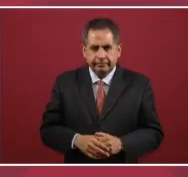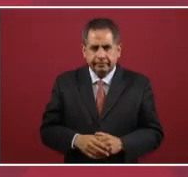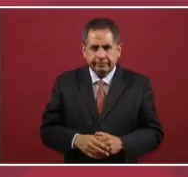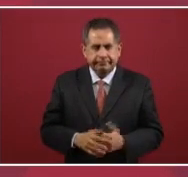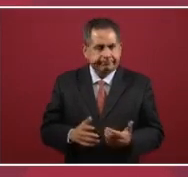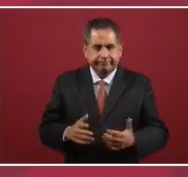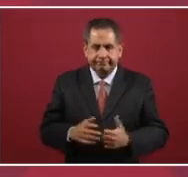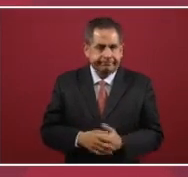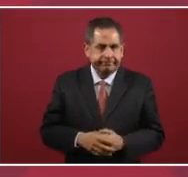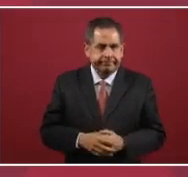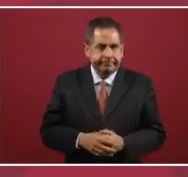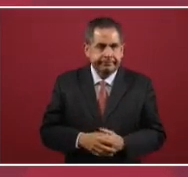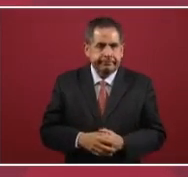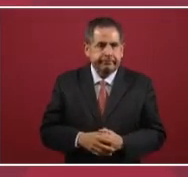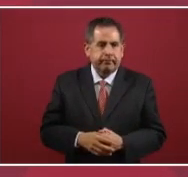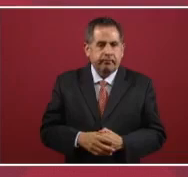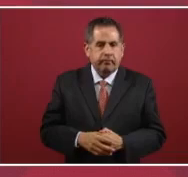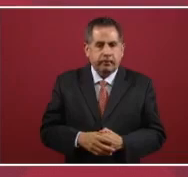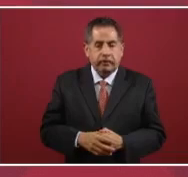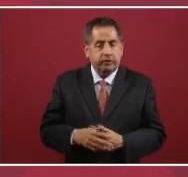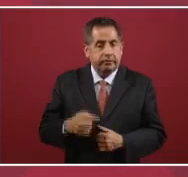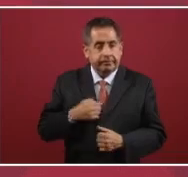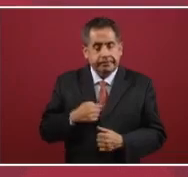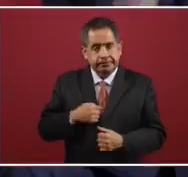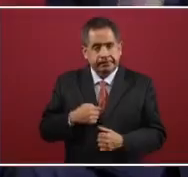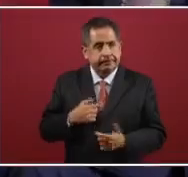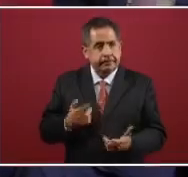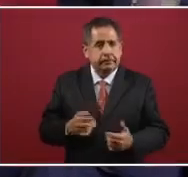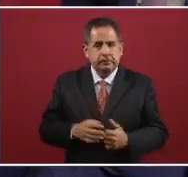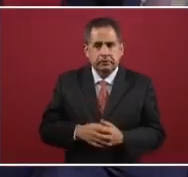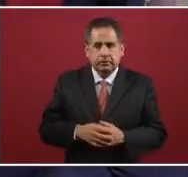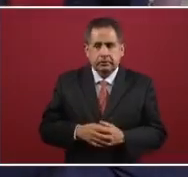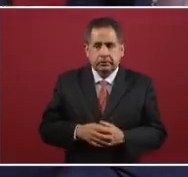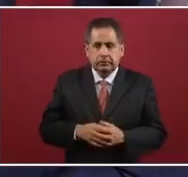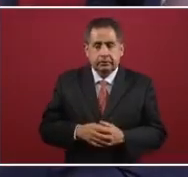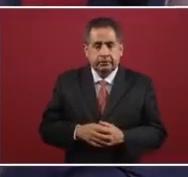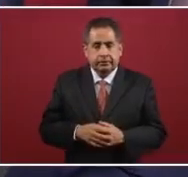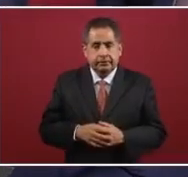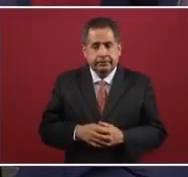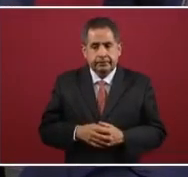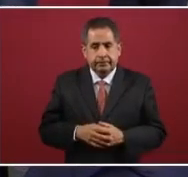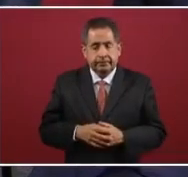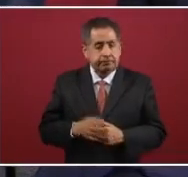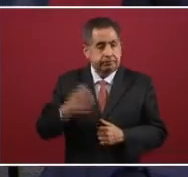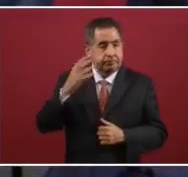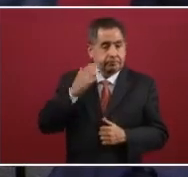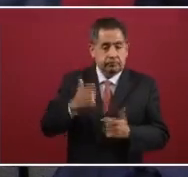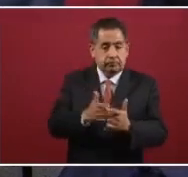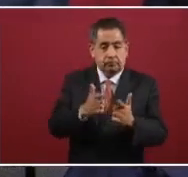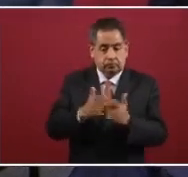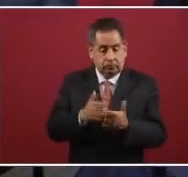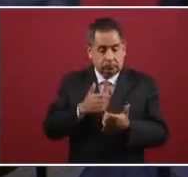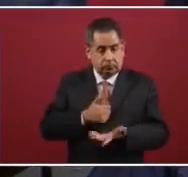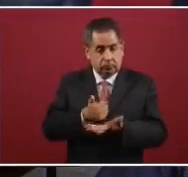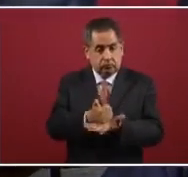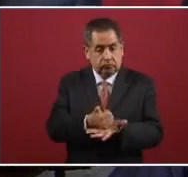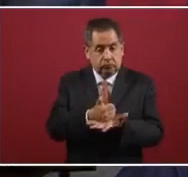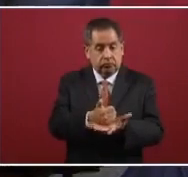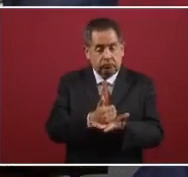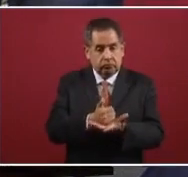Yo, si el partido que ayudé a